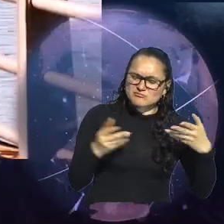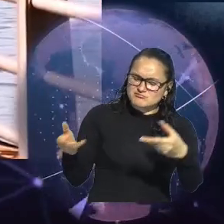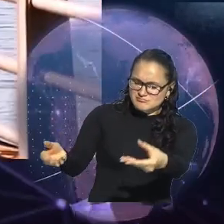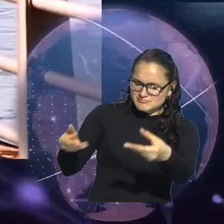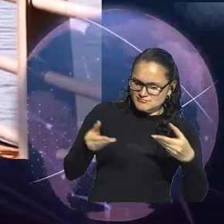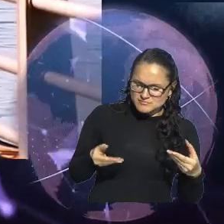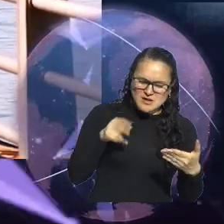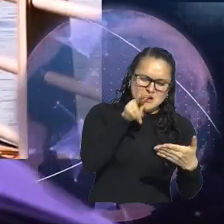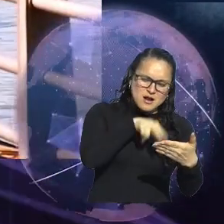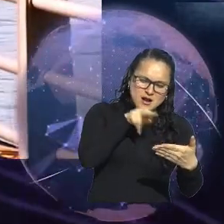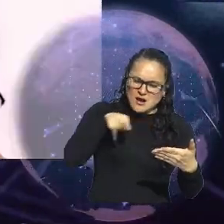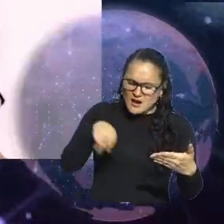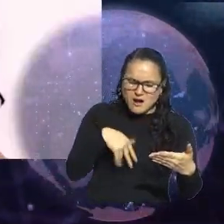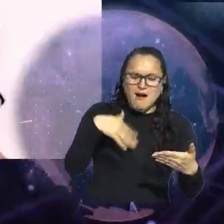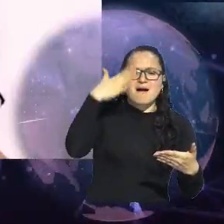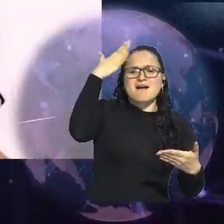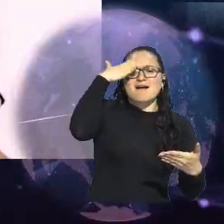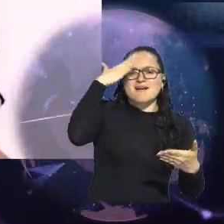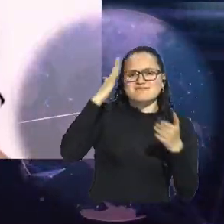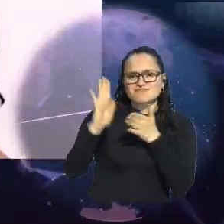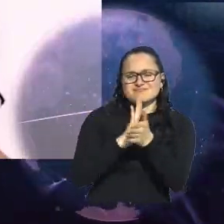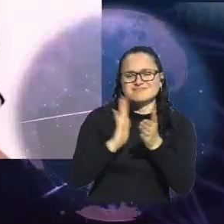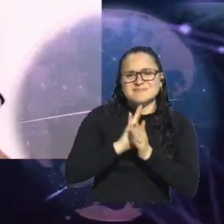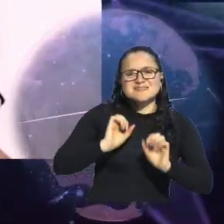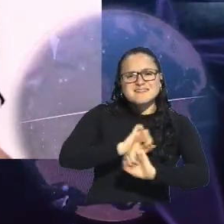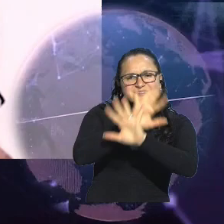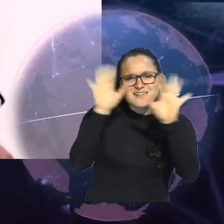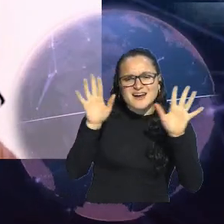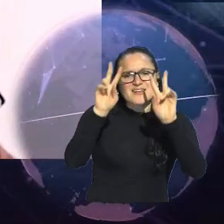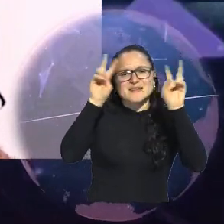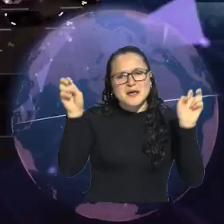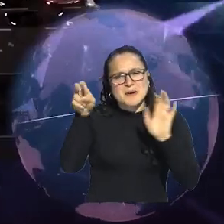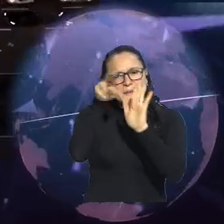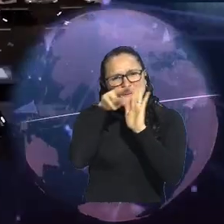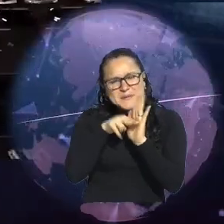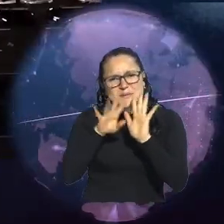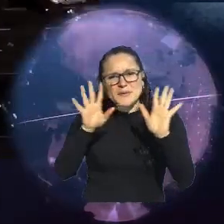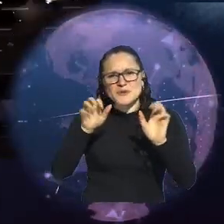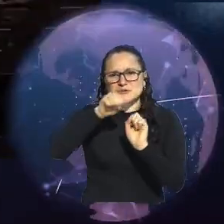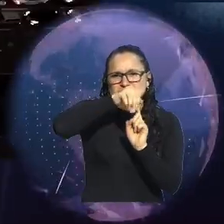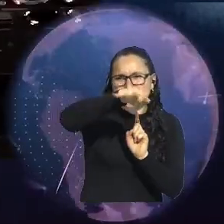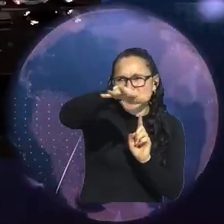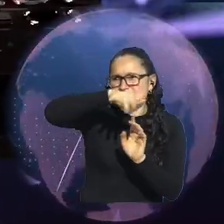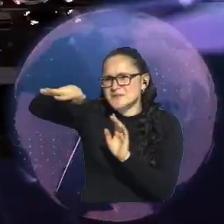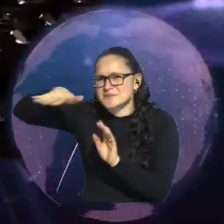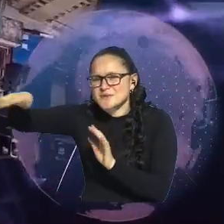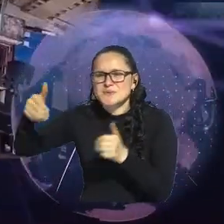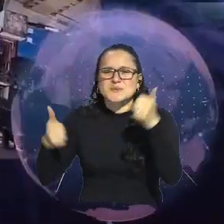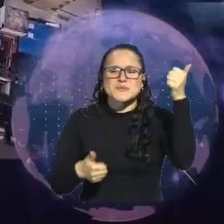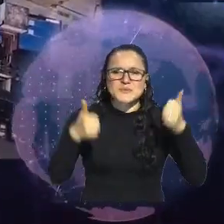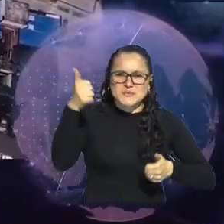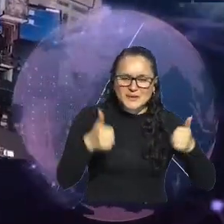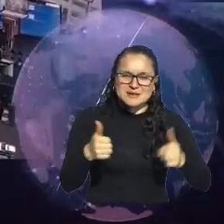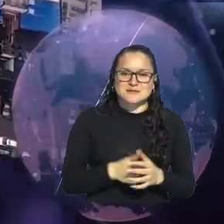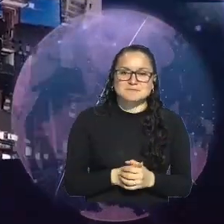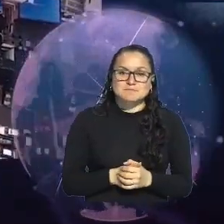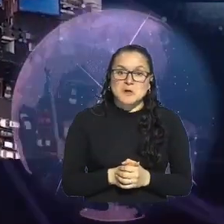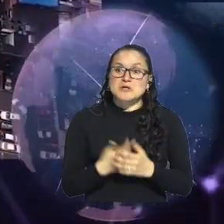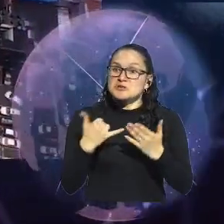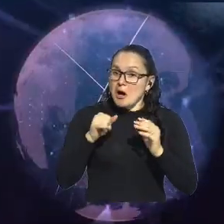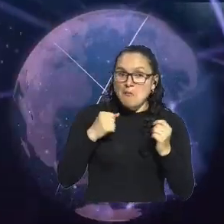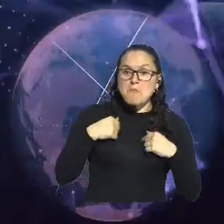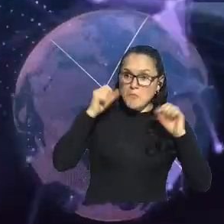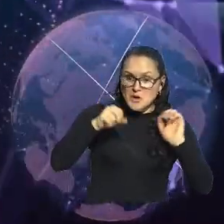clara a la información relevante en materia de redes de telecomunicaciones que les permita acreditarse ante la crc como